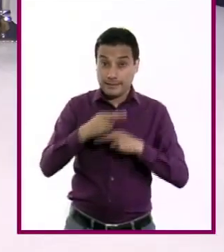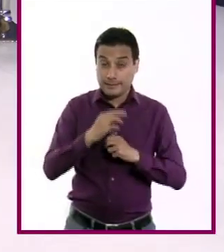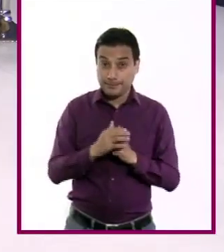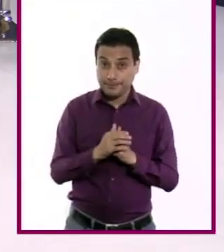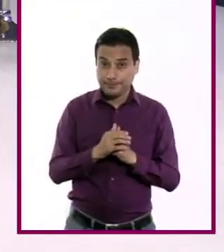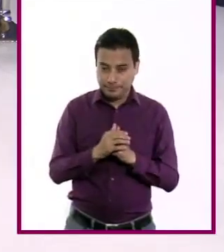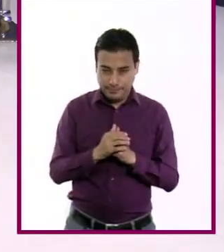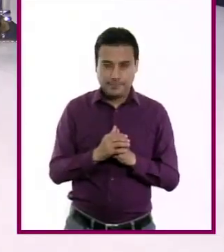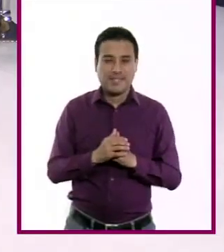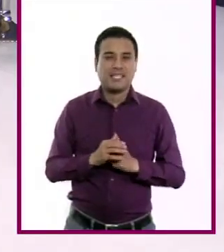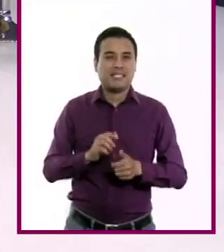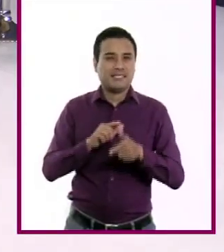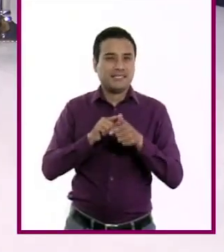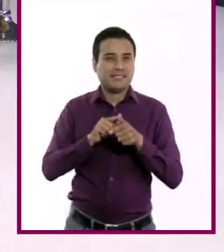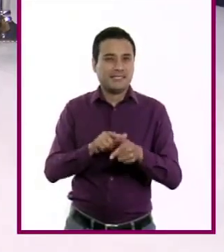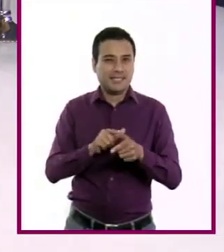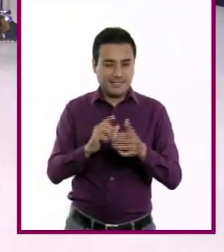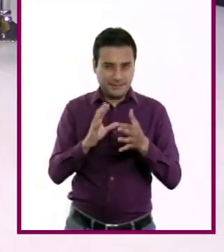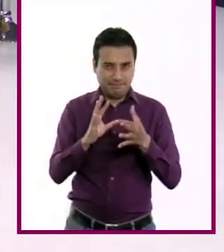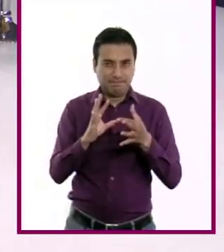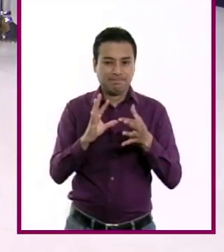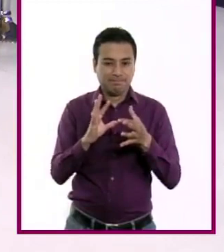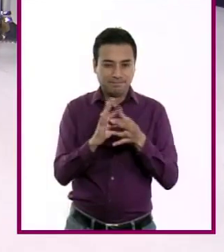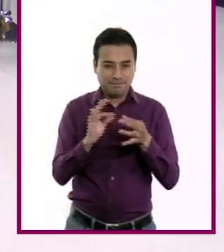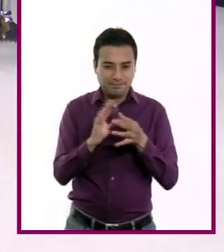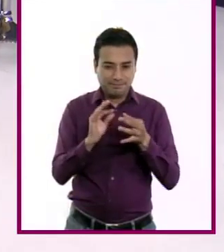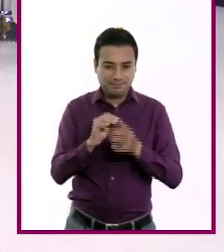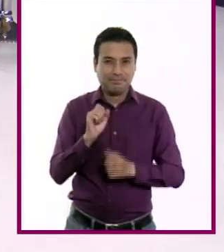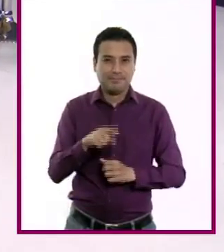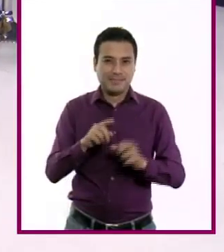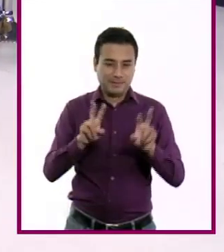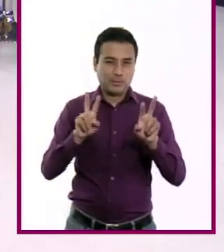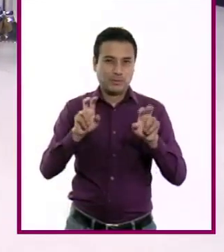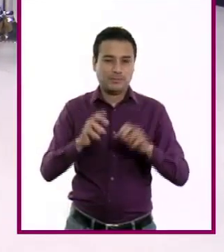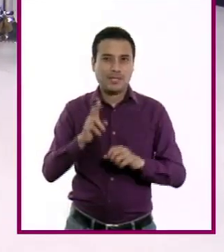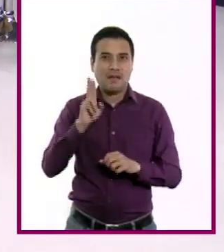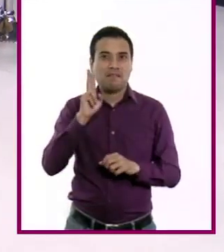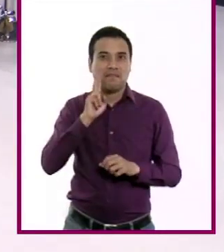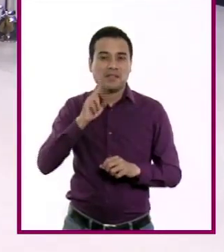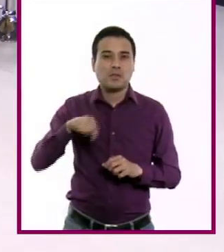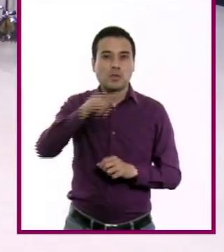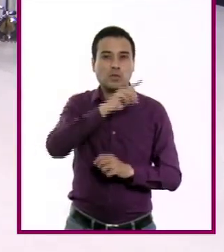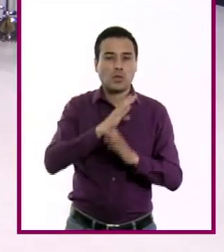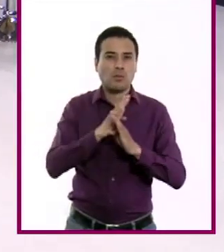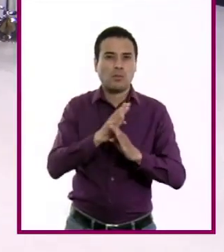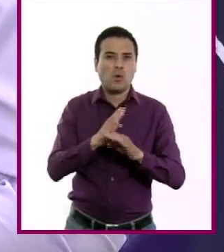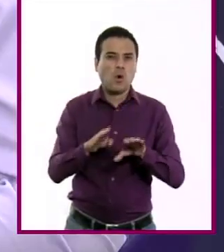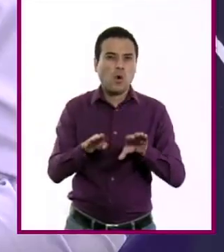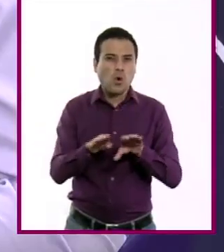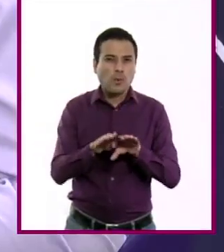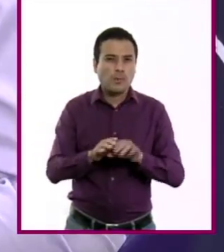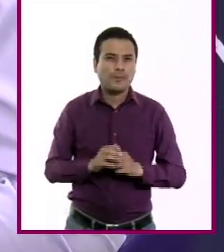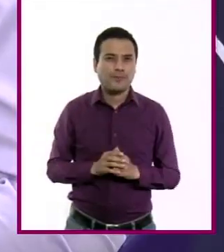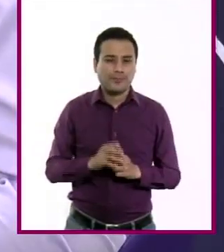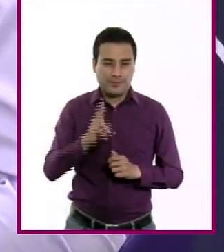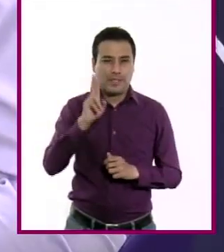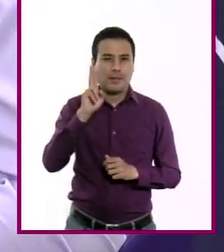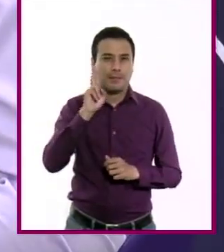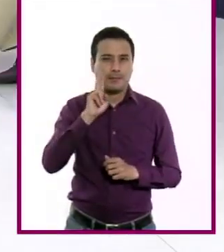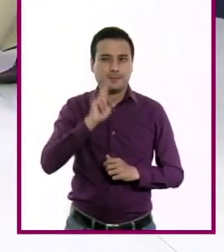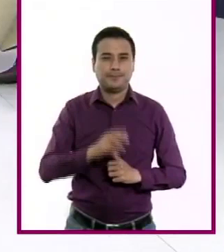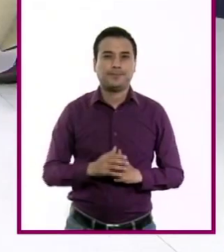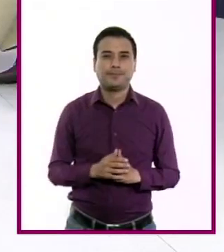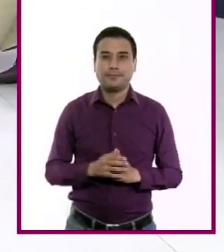nos quitaremos el susto de estos panoramas de los que hablamos y conoceremos qué podemos hacer para vivir protegidos de las amenazas